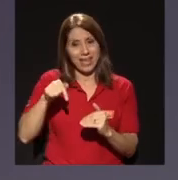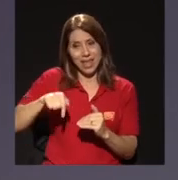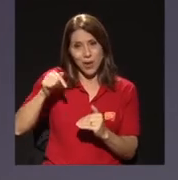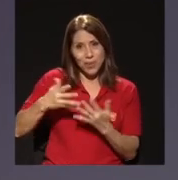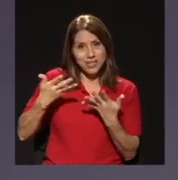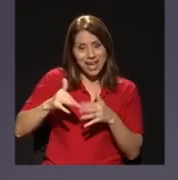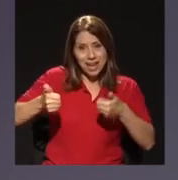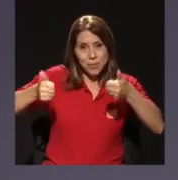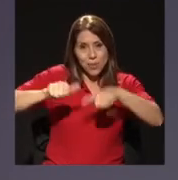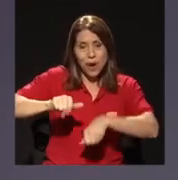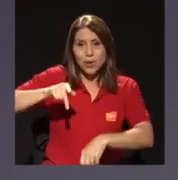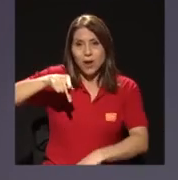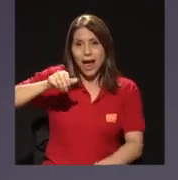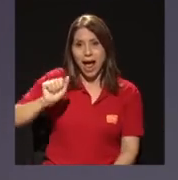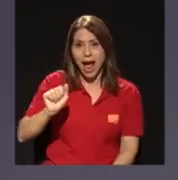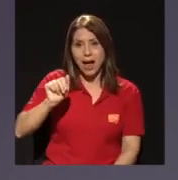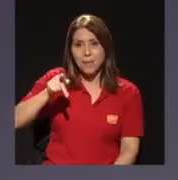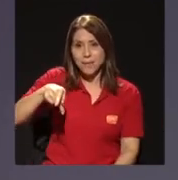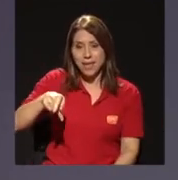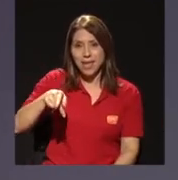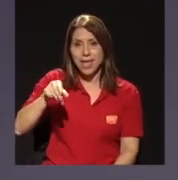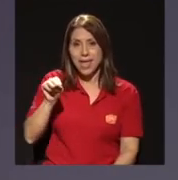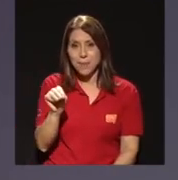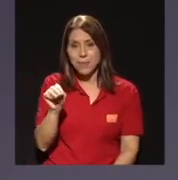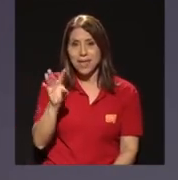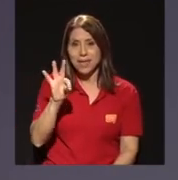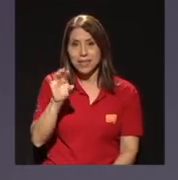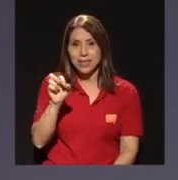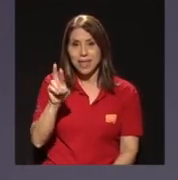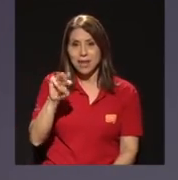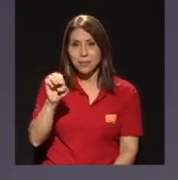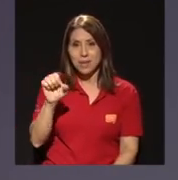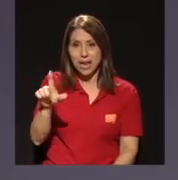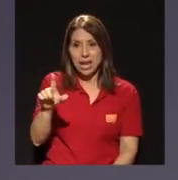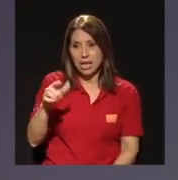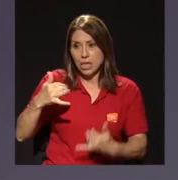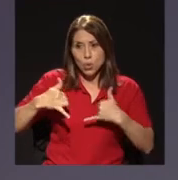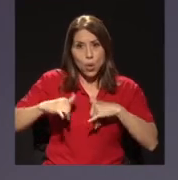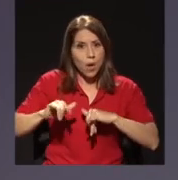que ni siquiera ha empezado a operar y ya tiene una tarifa aprobada de